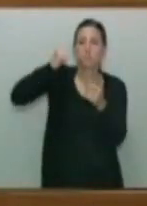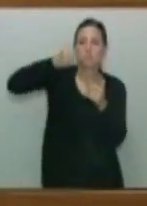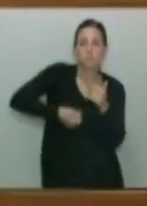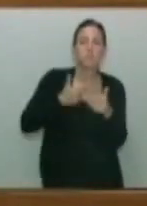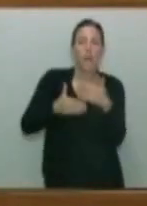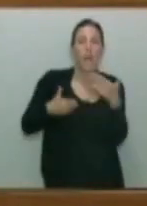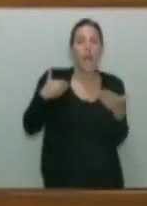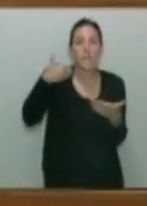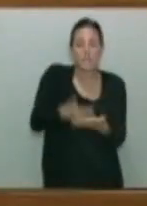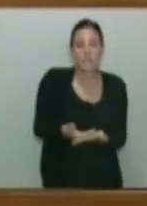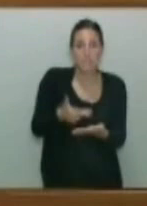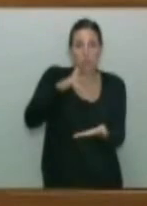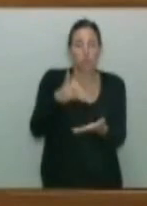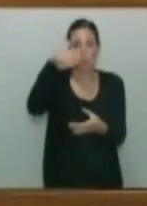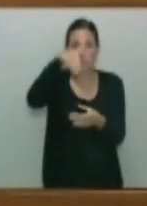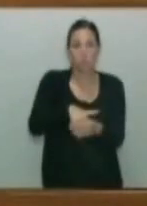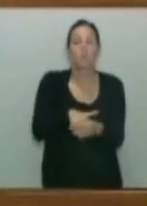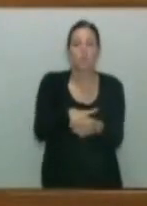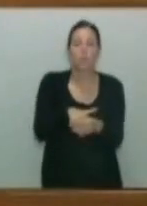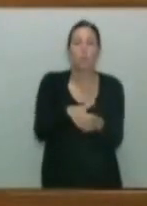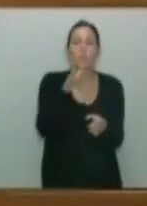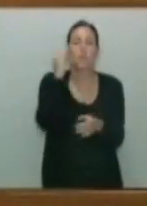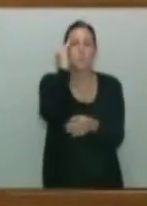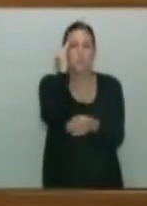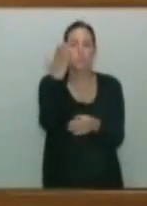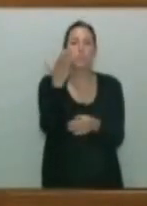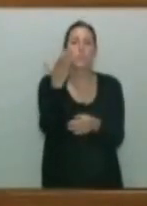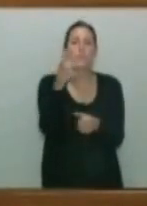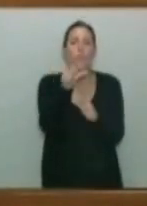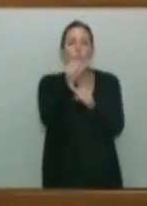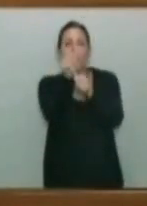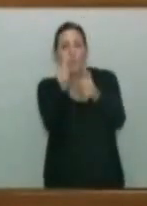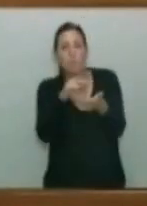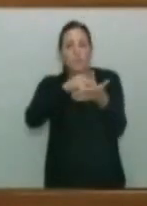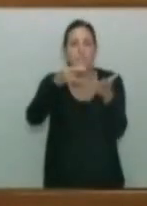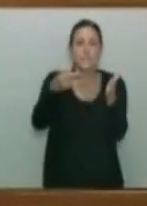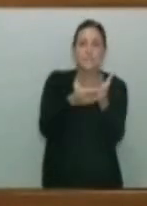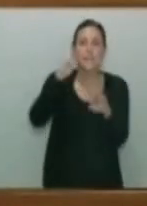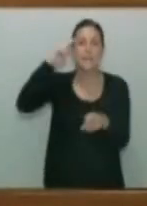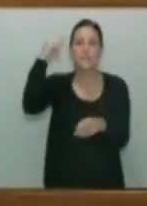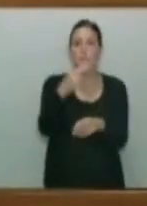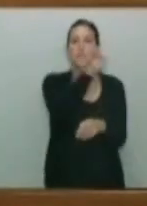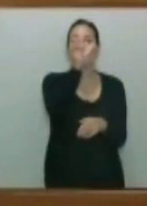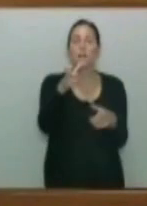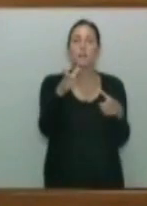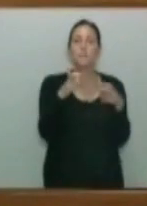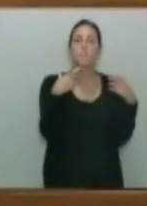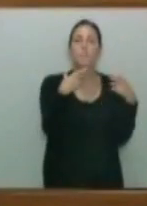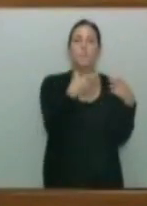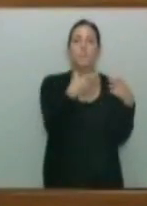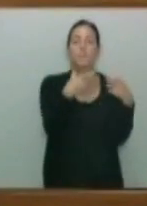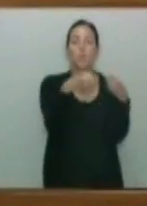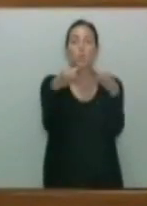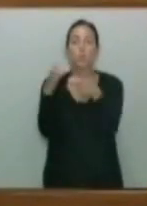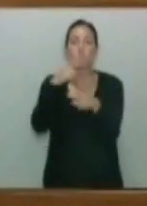hoy aquí a esta votación sobre este dictamen. Porque creo que es un método que ha respetado absolutamente los derechos de todos los partidos, que ha propiciado la